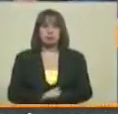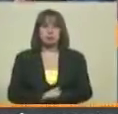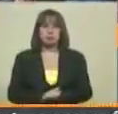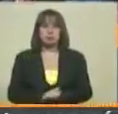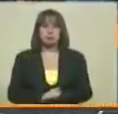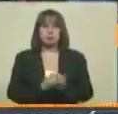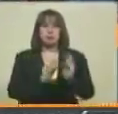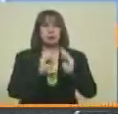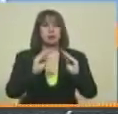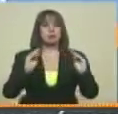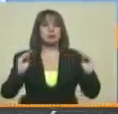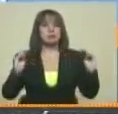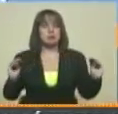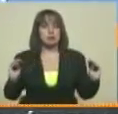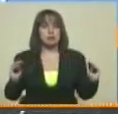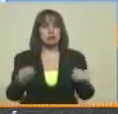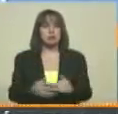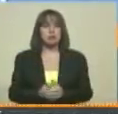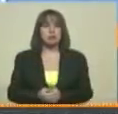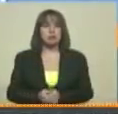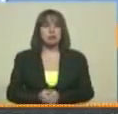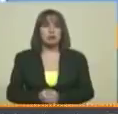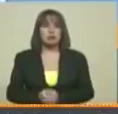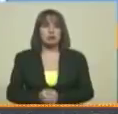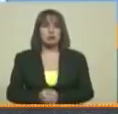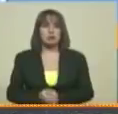¿Verdad? Erika del Valle,